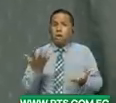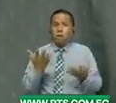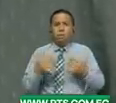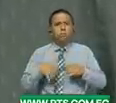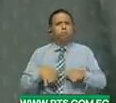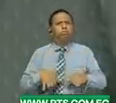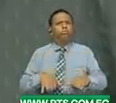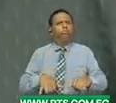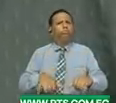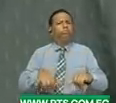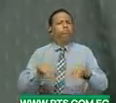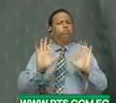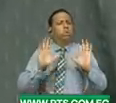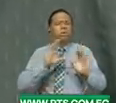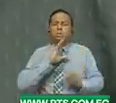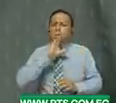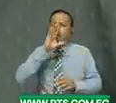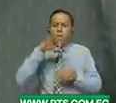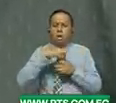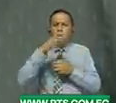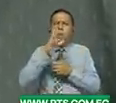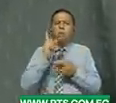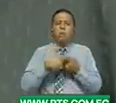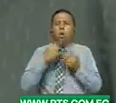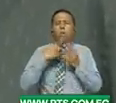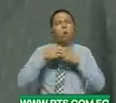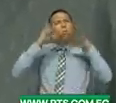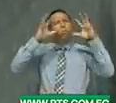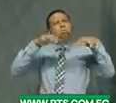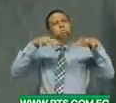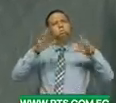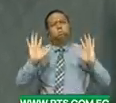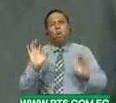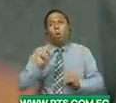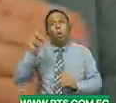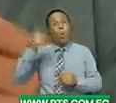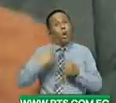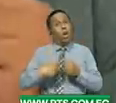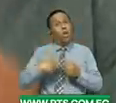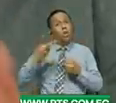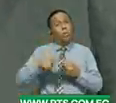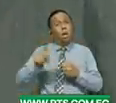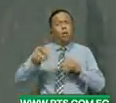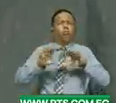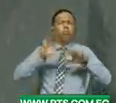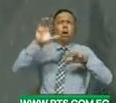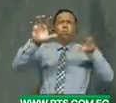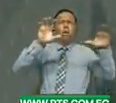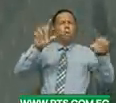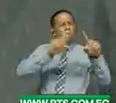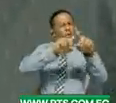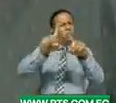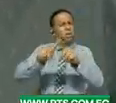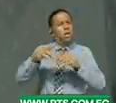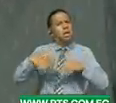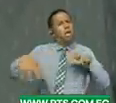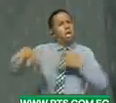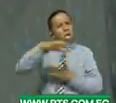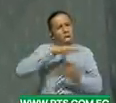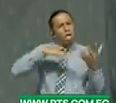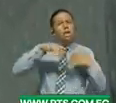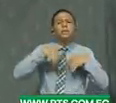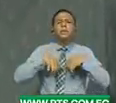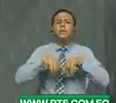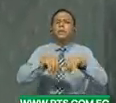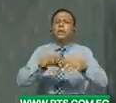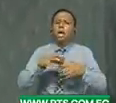siempre durante los meses de invierno, y Quito sea durante el verano, y Roma y Europa sea durante el invierno. Todo ese tipo de